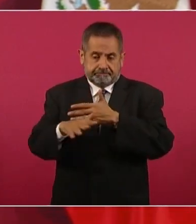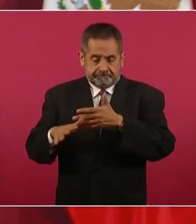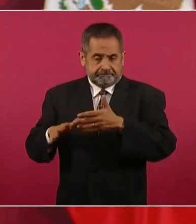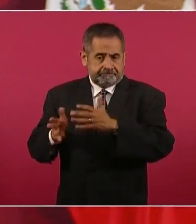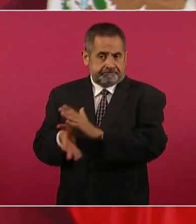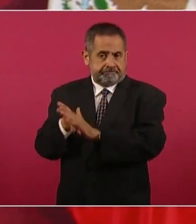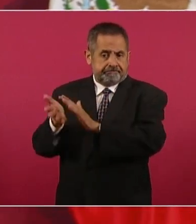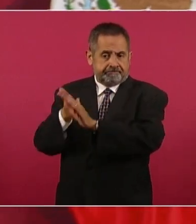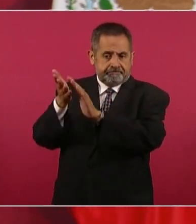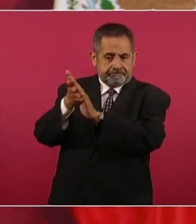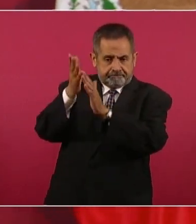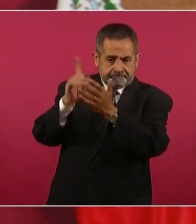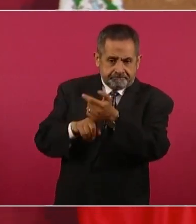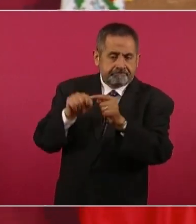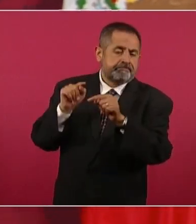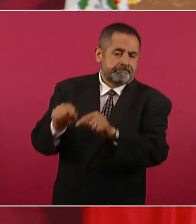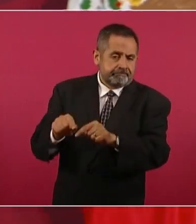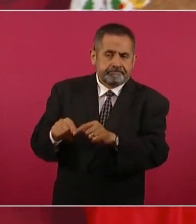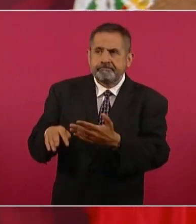Nos falta